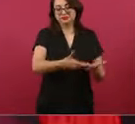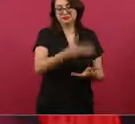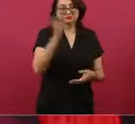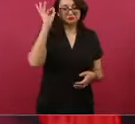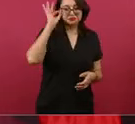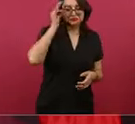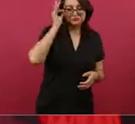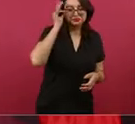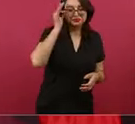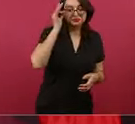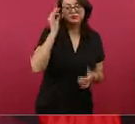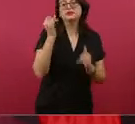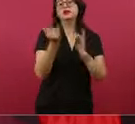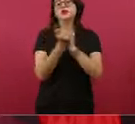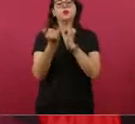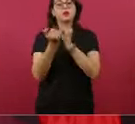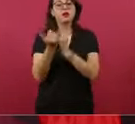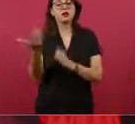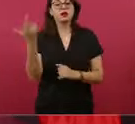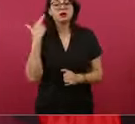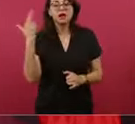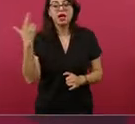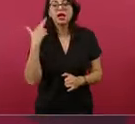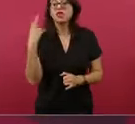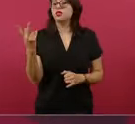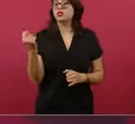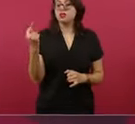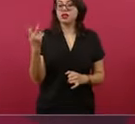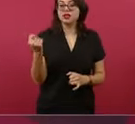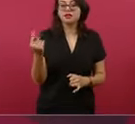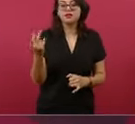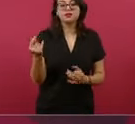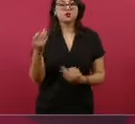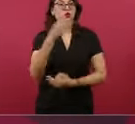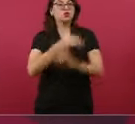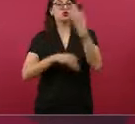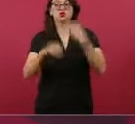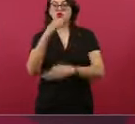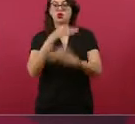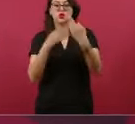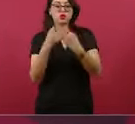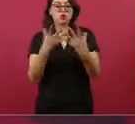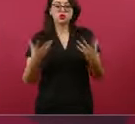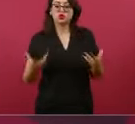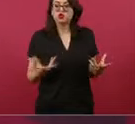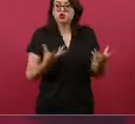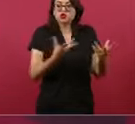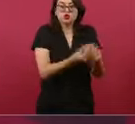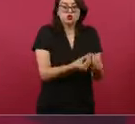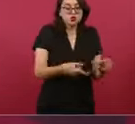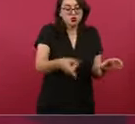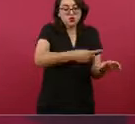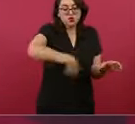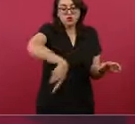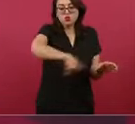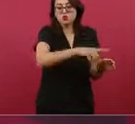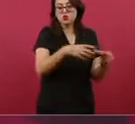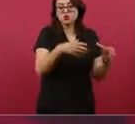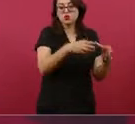así las estaciones de radio y televisión y todo, con honrosas